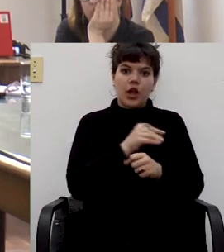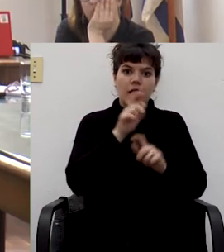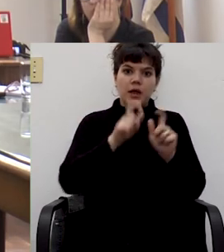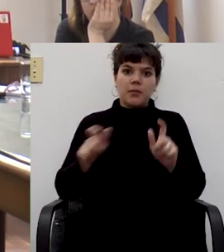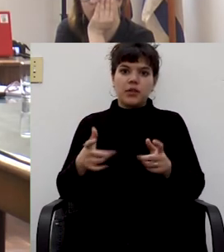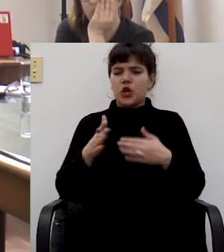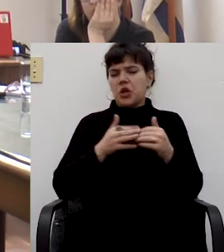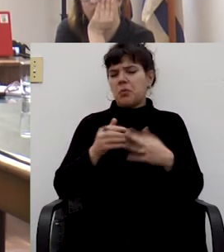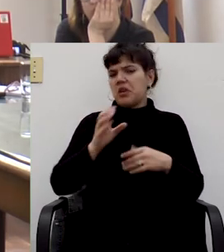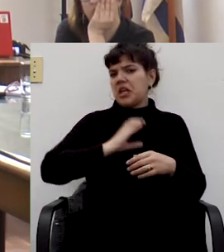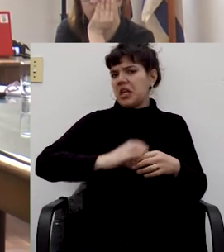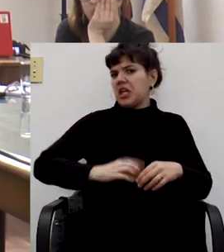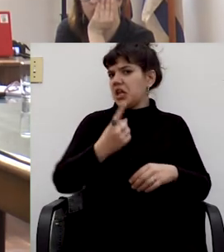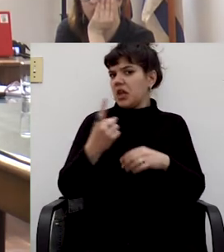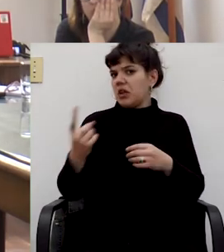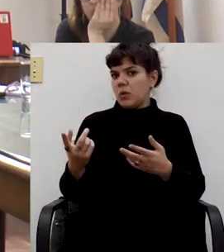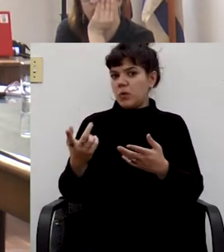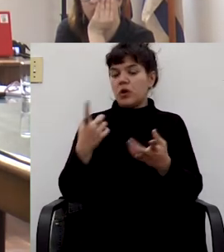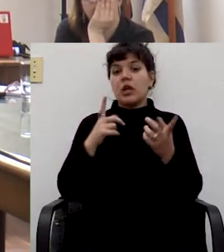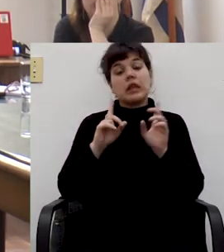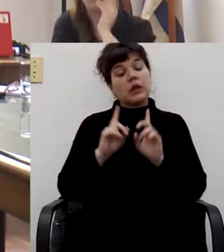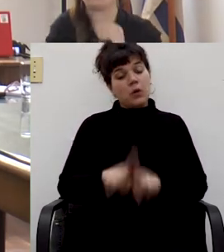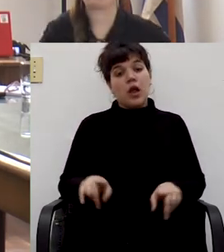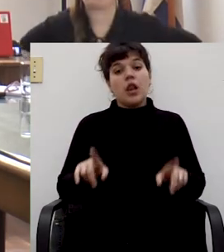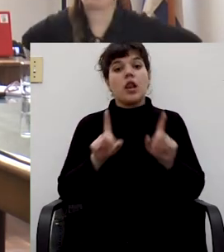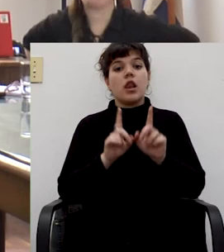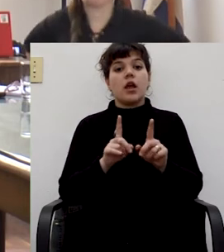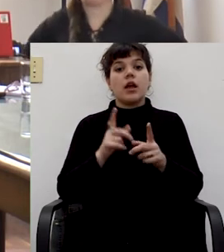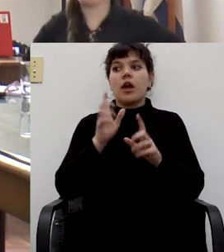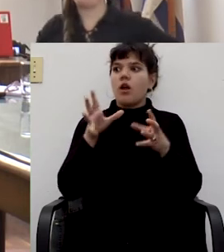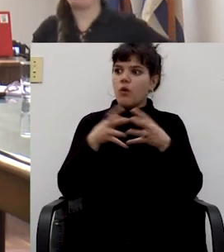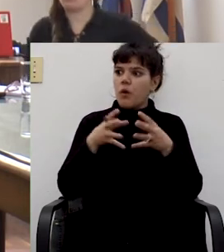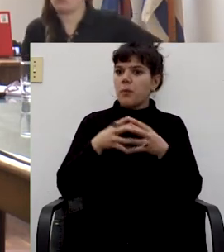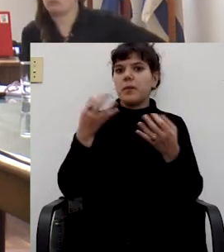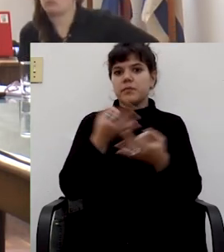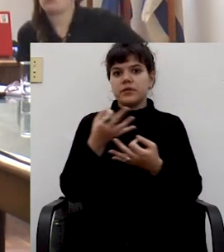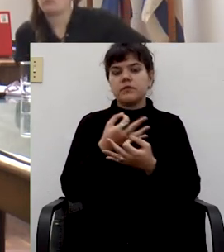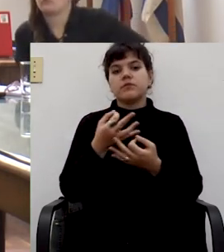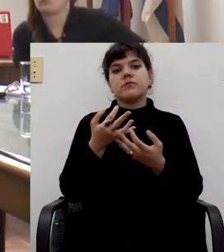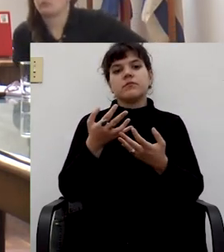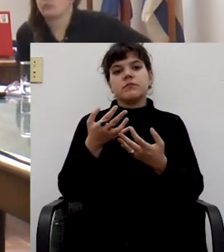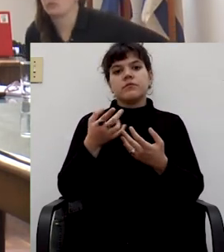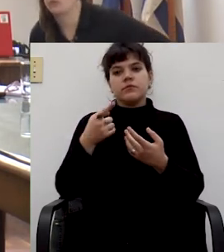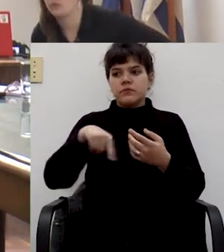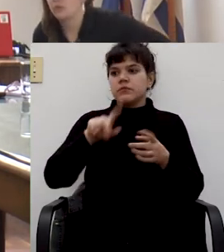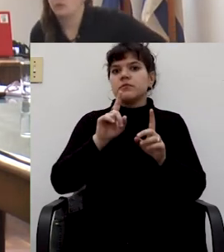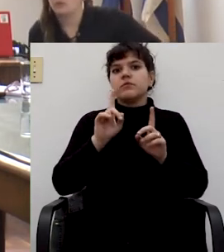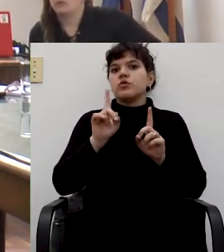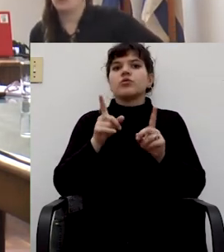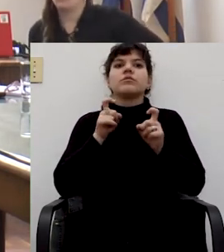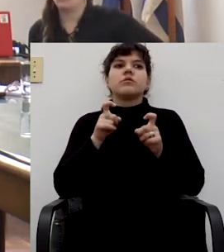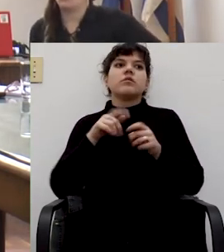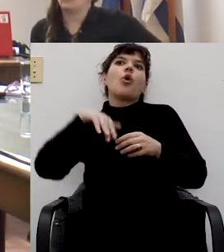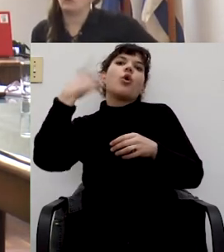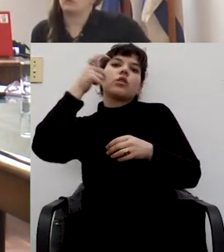las características que tengamos. Igualmente hay grupos, poblaciones específicas que esto no hace que necesiten otras